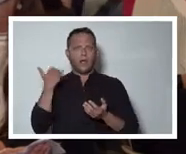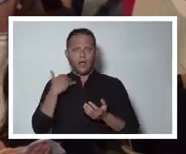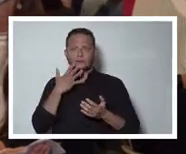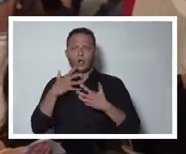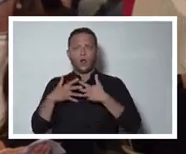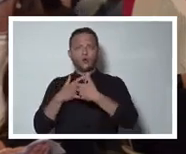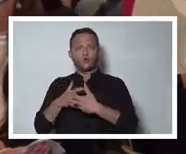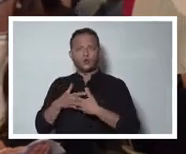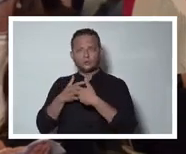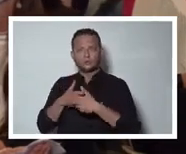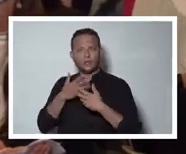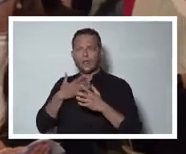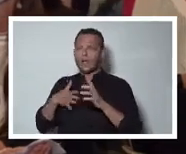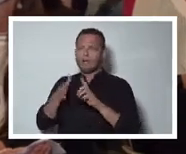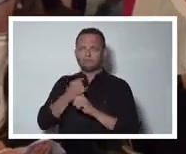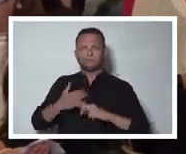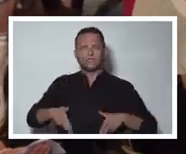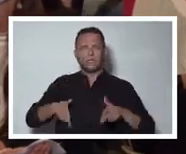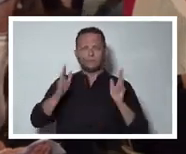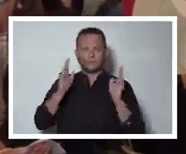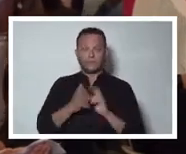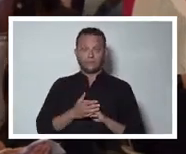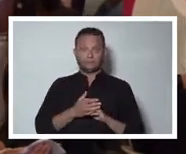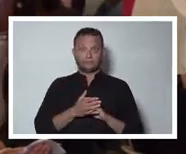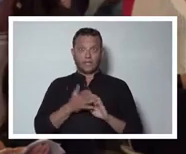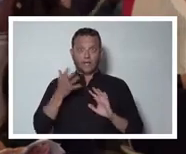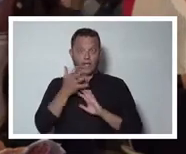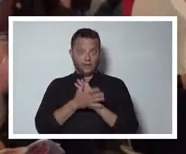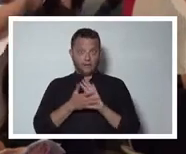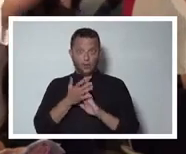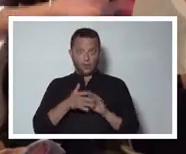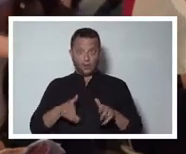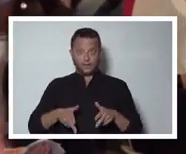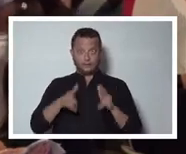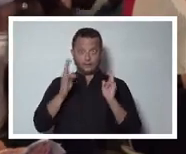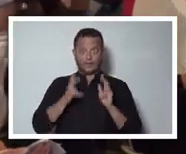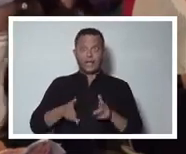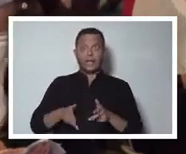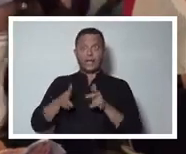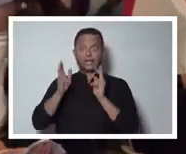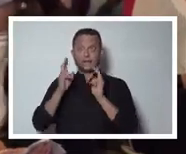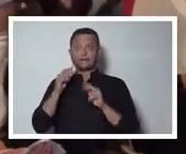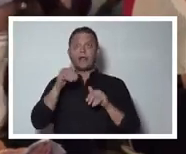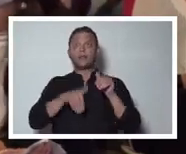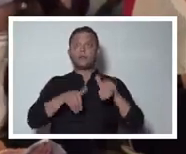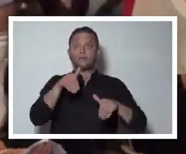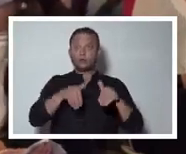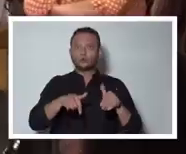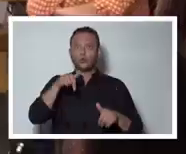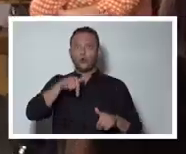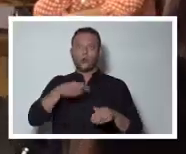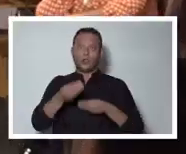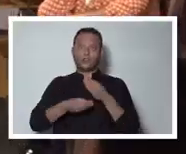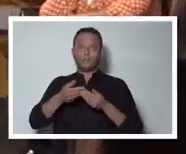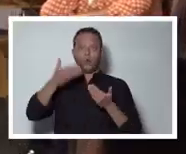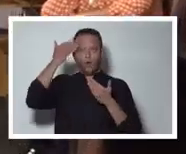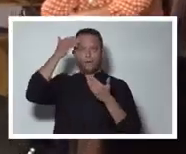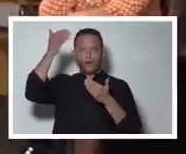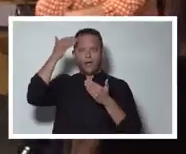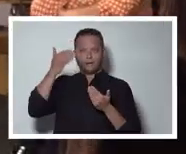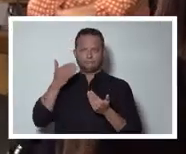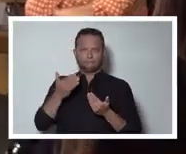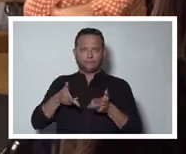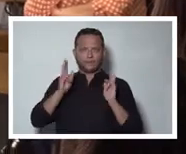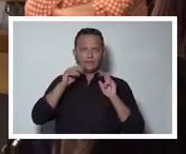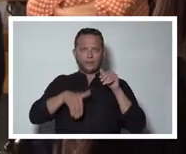ensanchar la libertad y hablando de libertad y de la libertad de Voto que hoy homenajeamos es